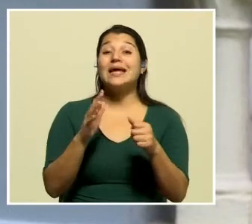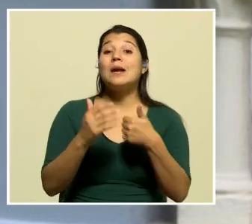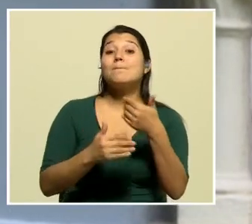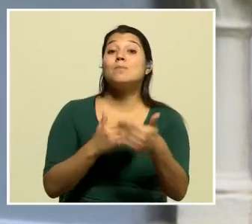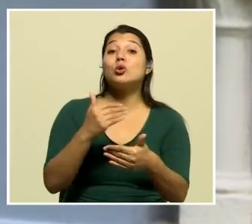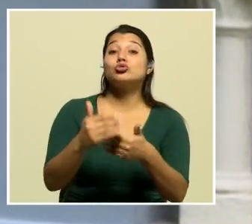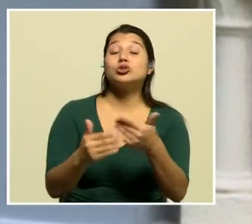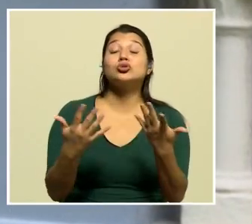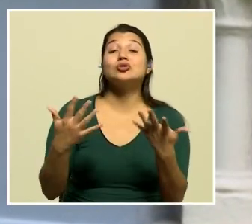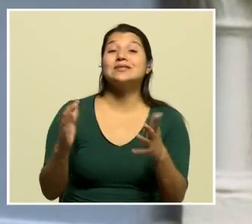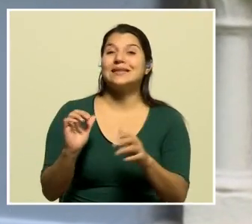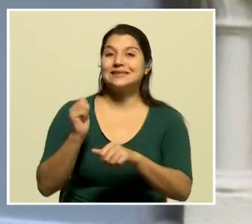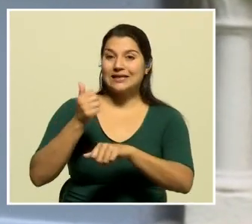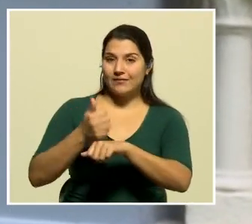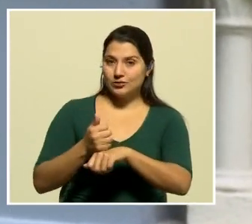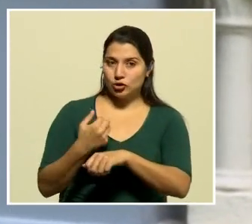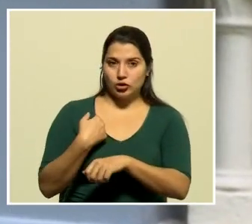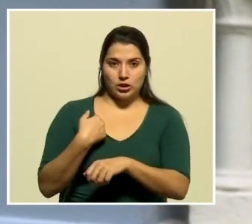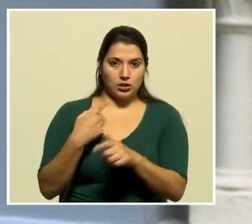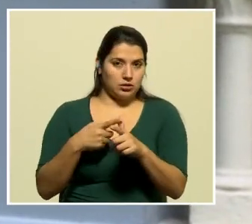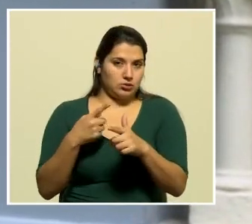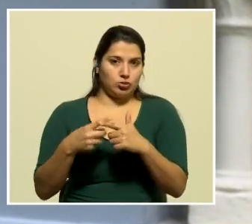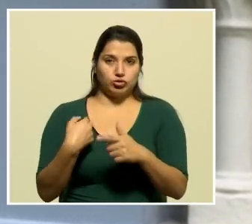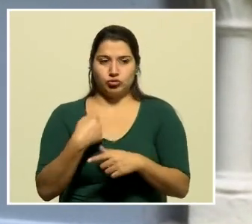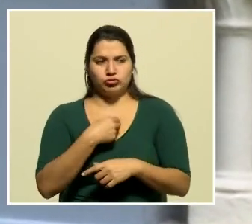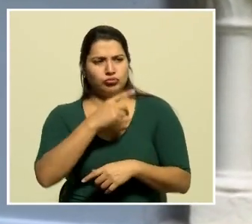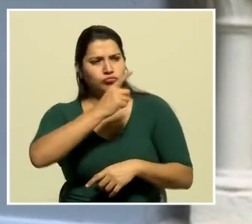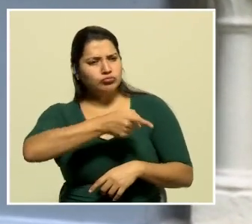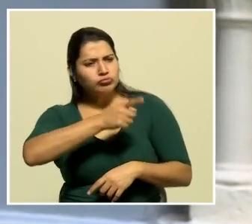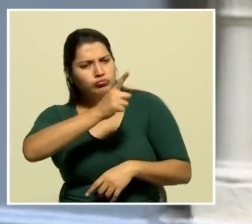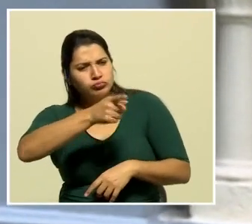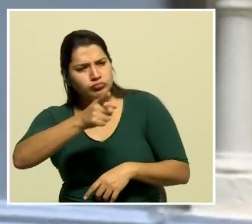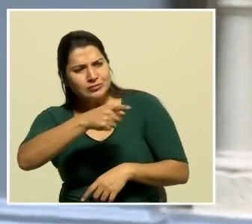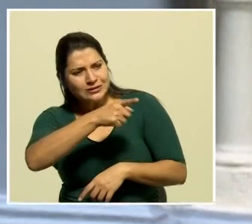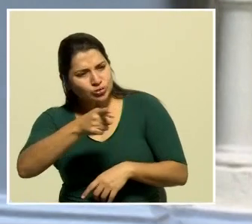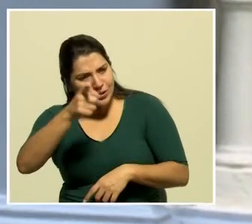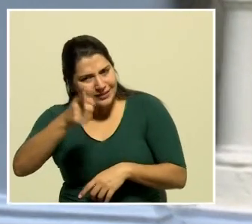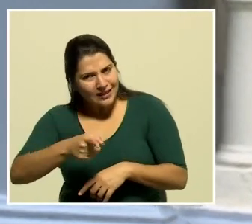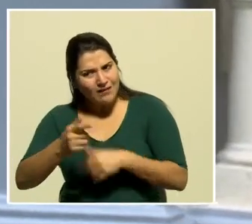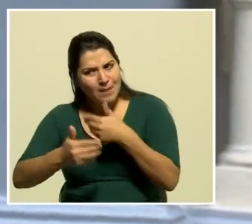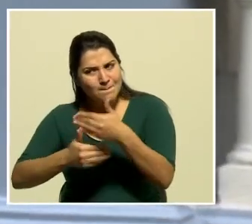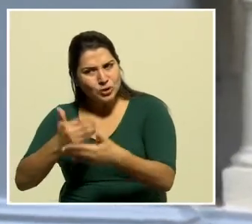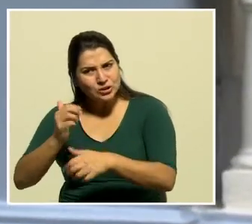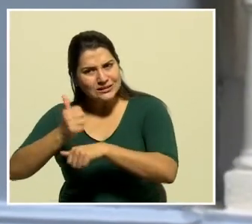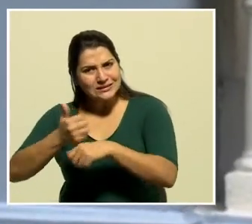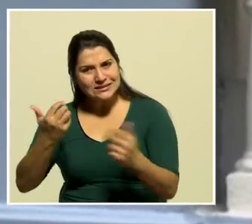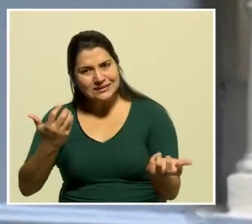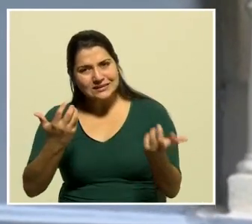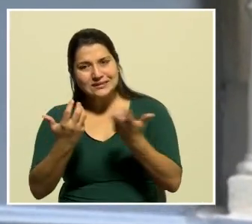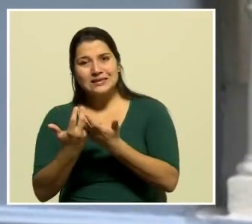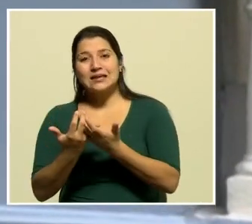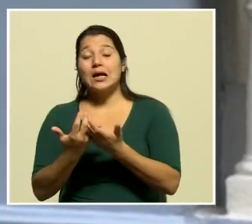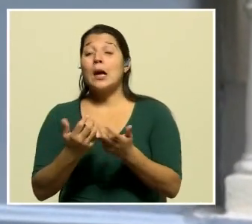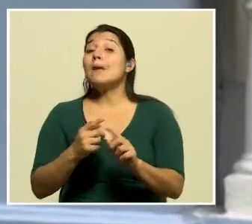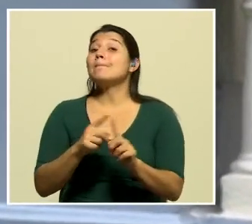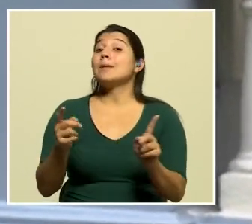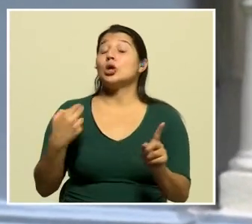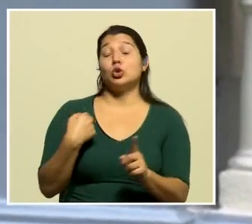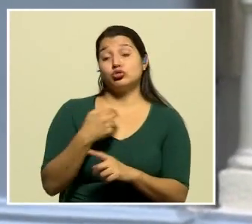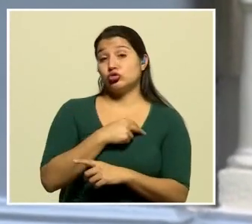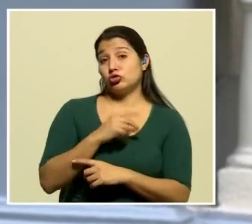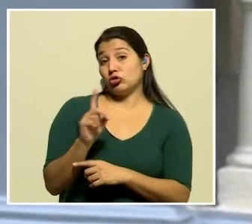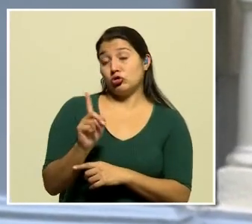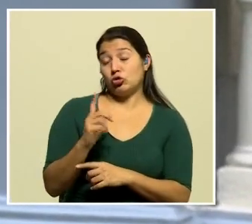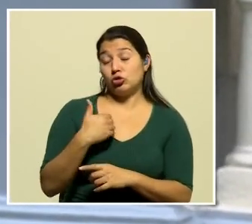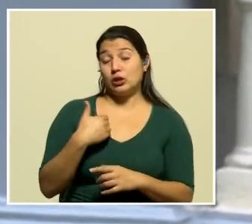protocolo, seguirles llamando la atención a que se apeguen a ese cumplimiento, pero no tenemos ningún otro